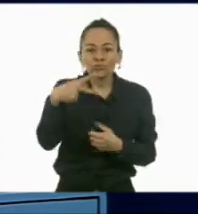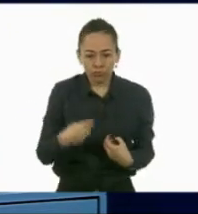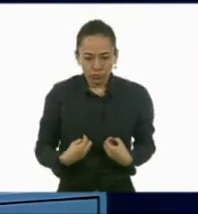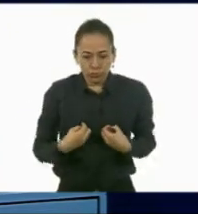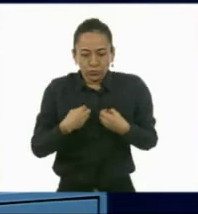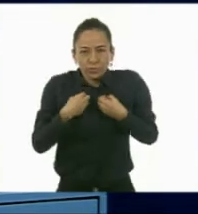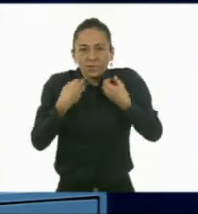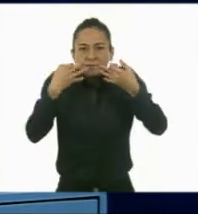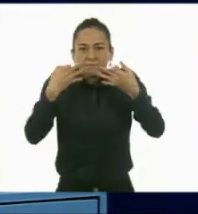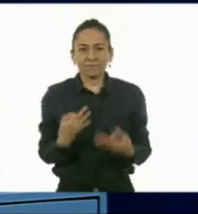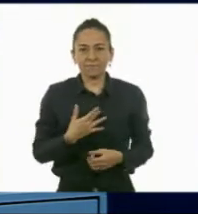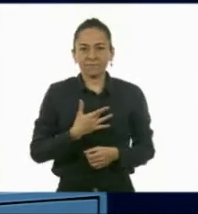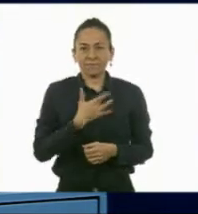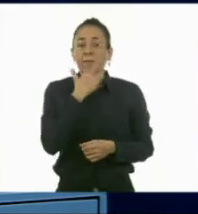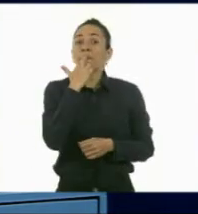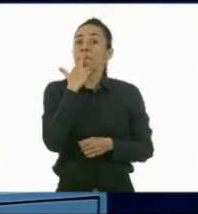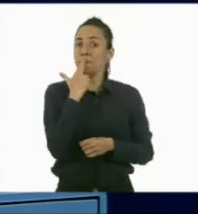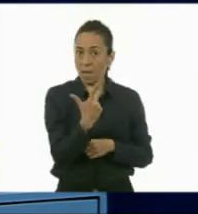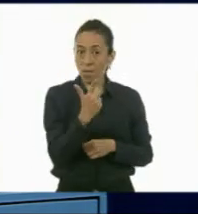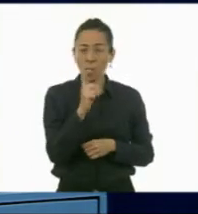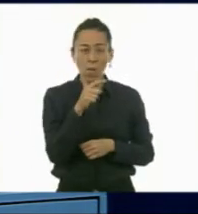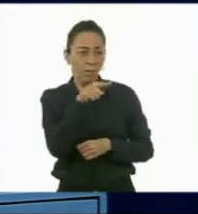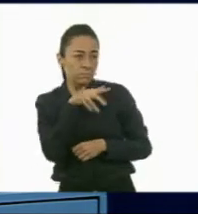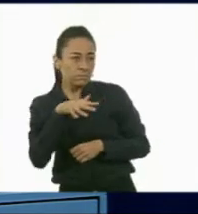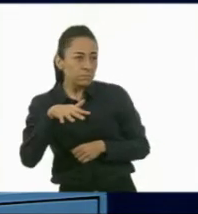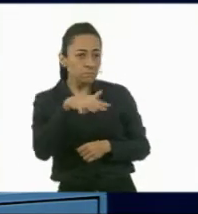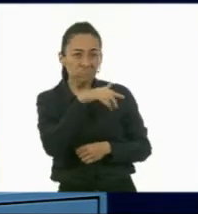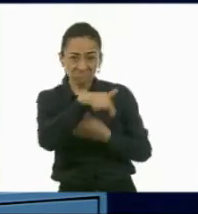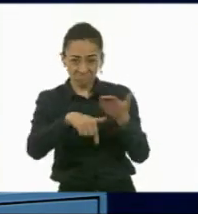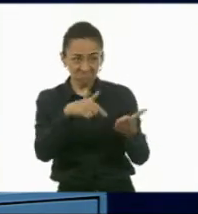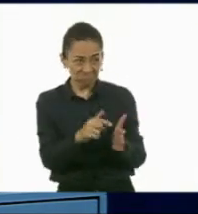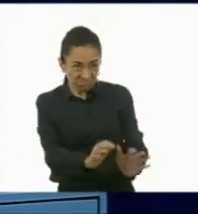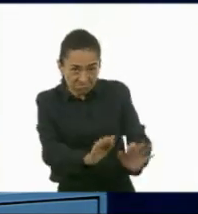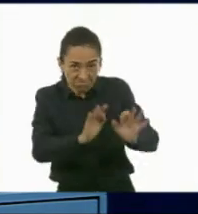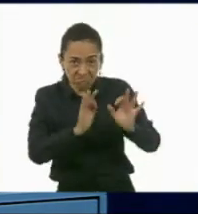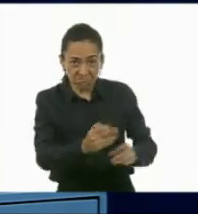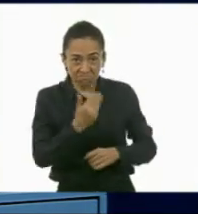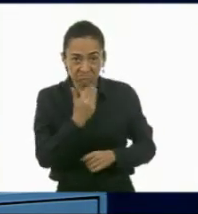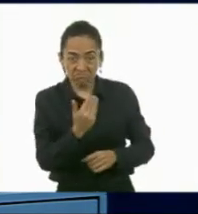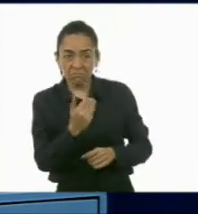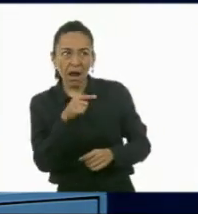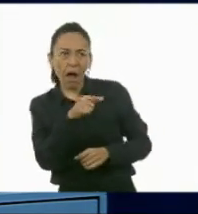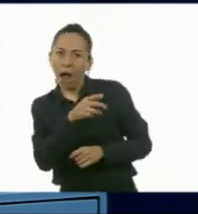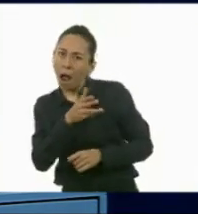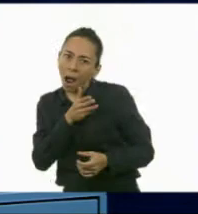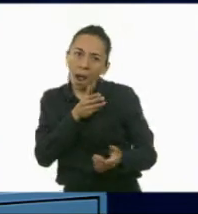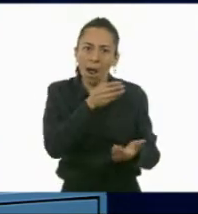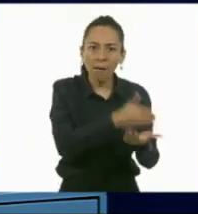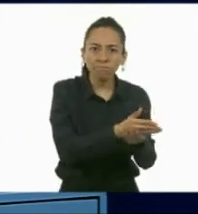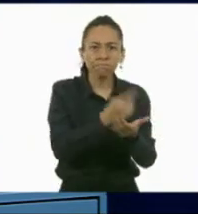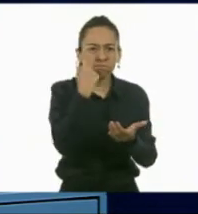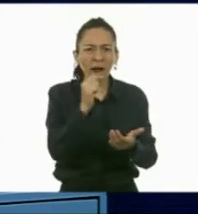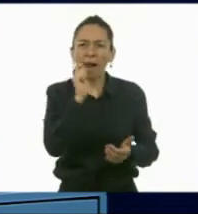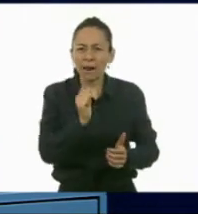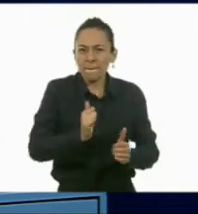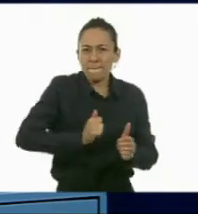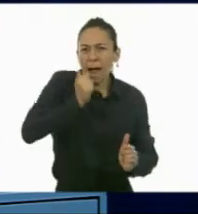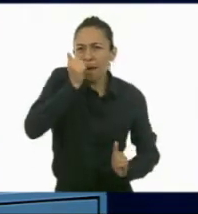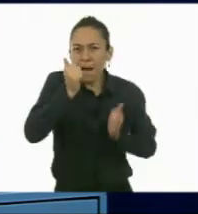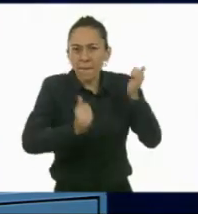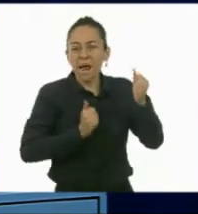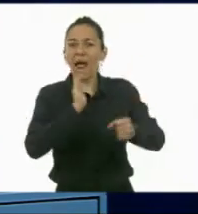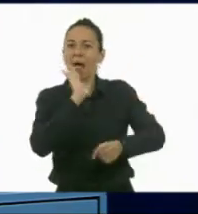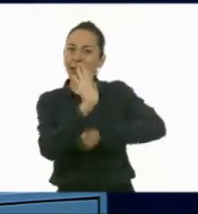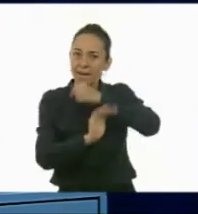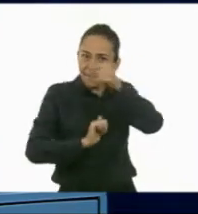que encontraban un lugar que fuera favorable, explotaban todos los recursos que tenían a su alrededor. Los animales, lo vimos cuando cazaban